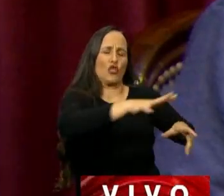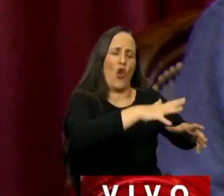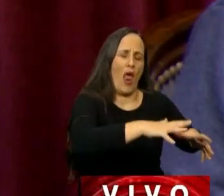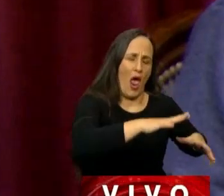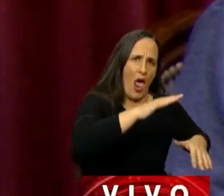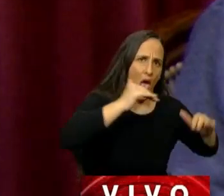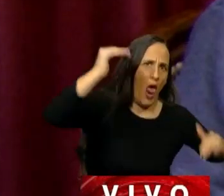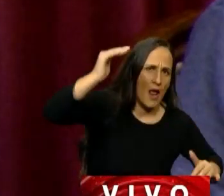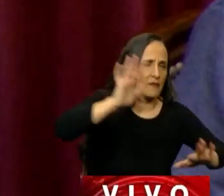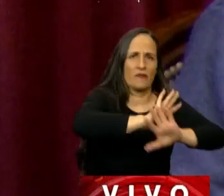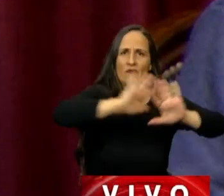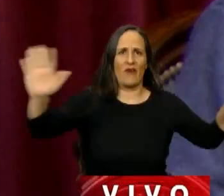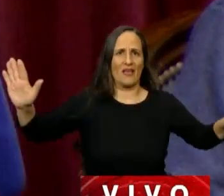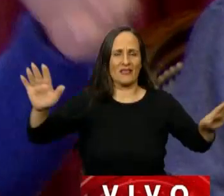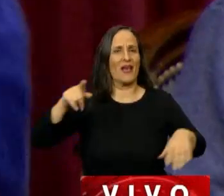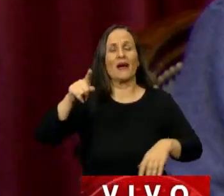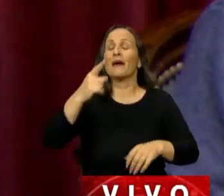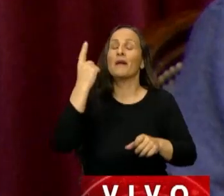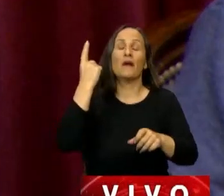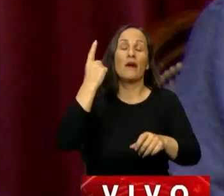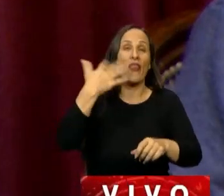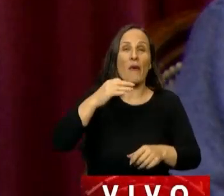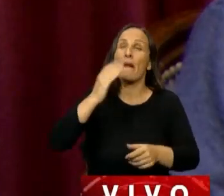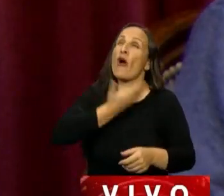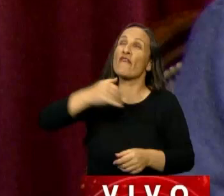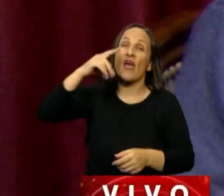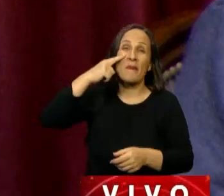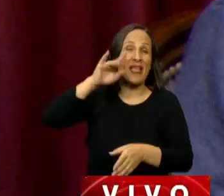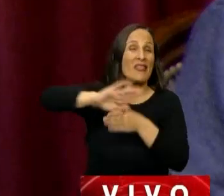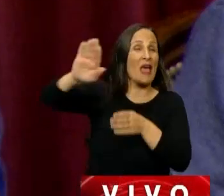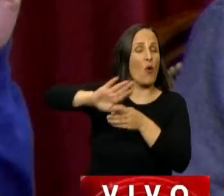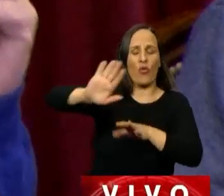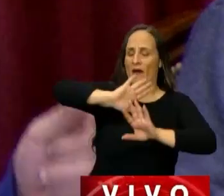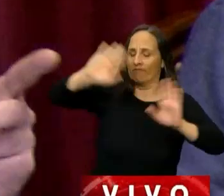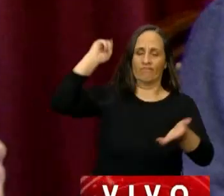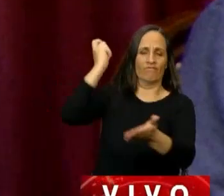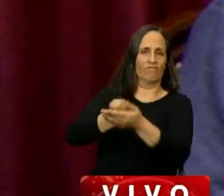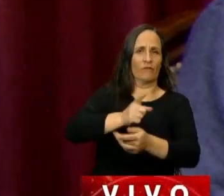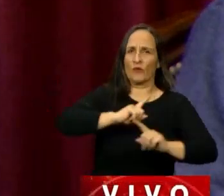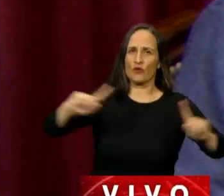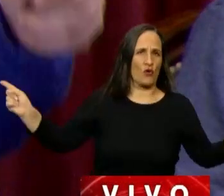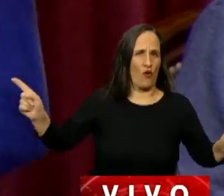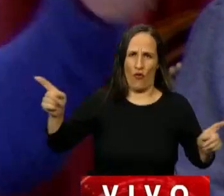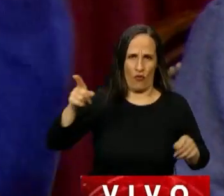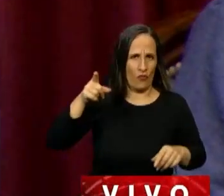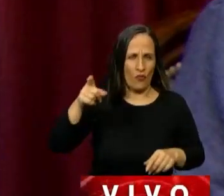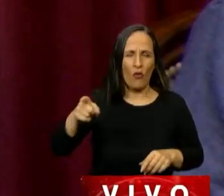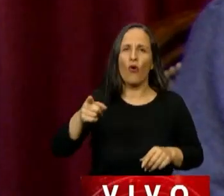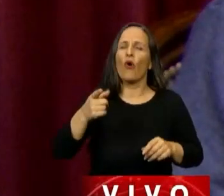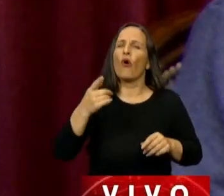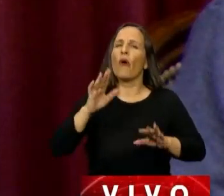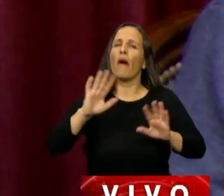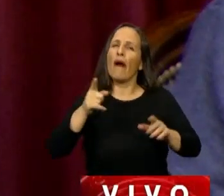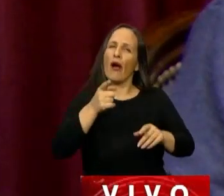la ruptura de este acuerdo con el Fondo Monetario Internacional, el desconocimiento de esta deuda fraudulenta, la nacionalización de la banca, establecer el